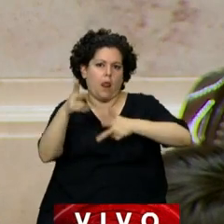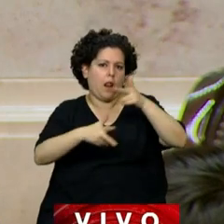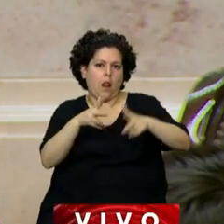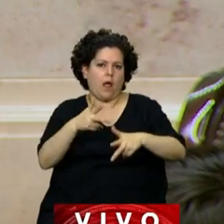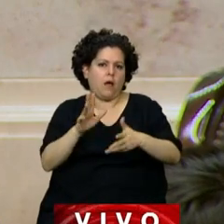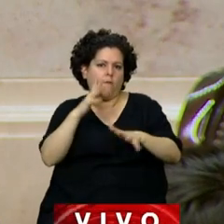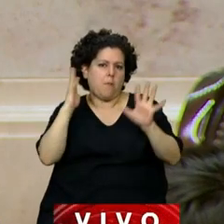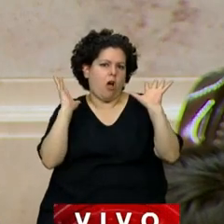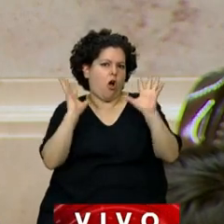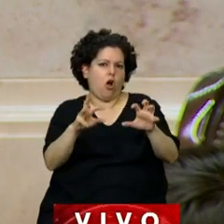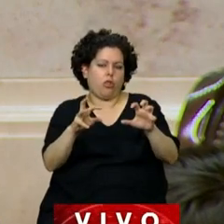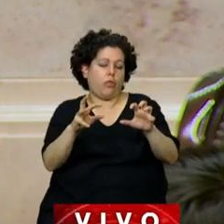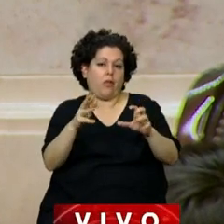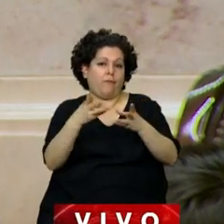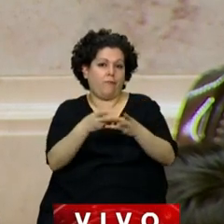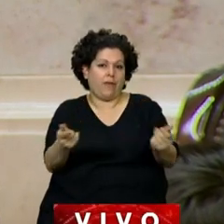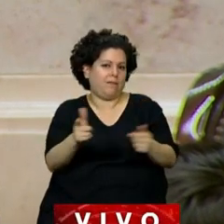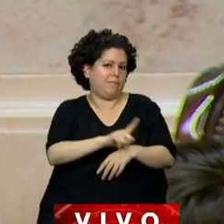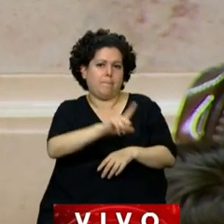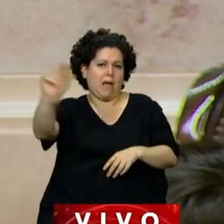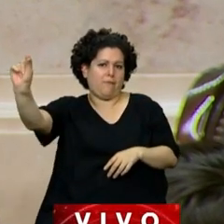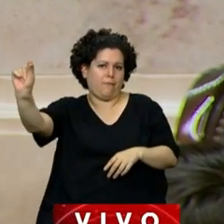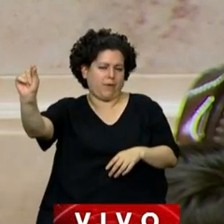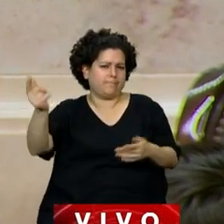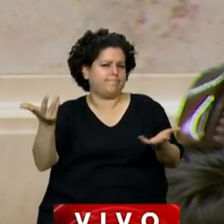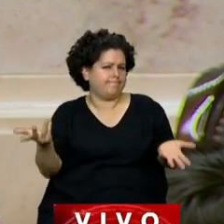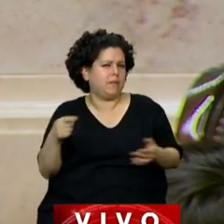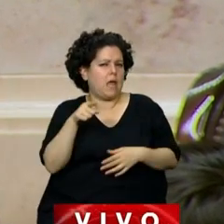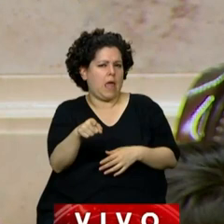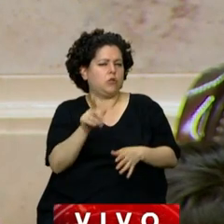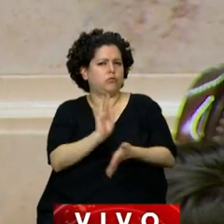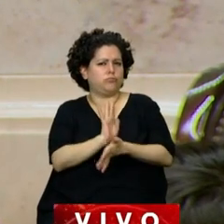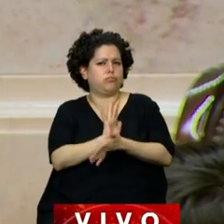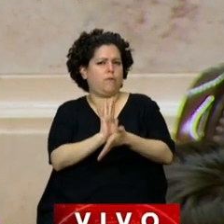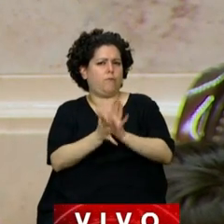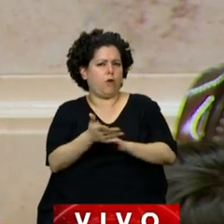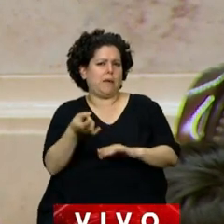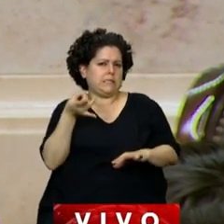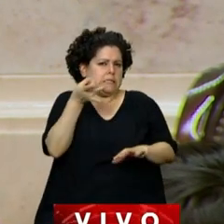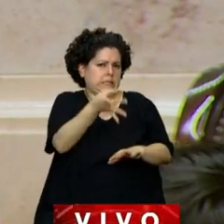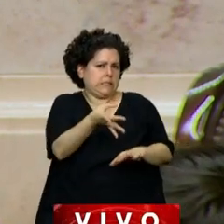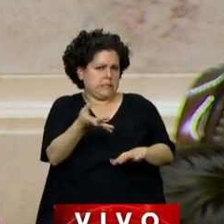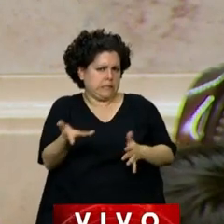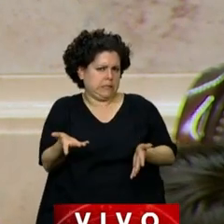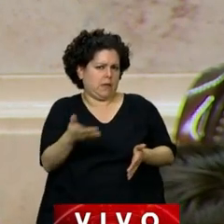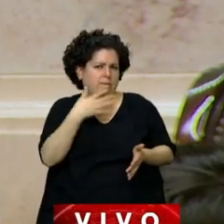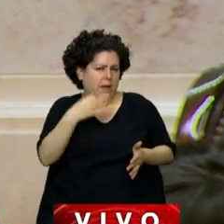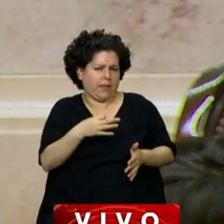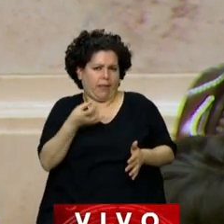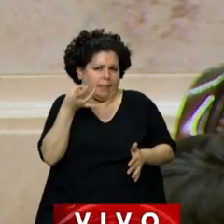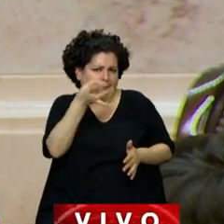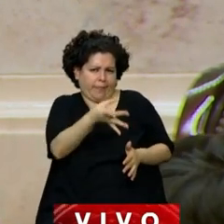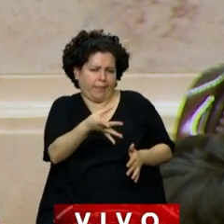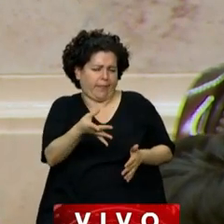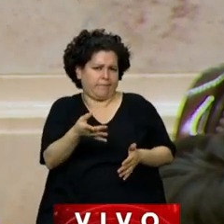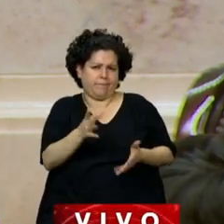larga su odio y se retira de la banca. Creo que ha generado una chicana berreta y de